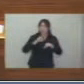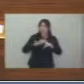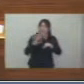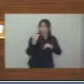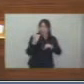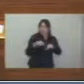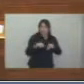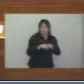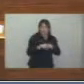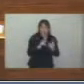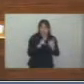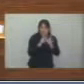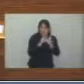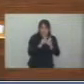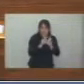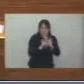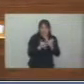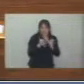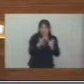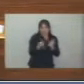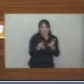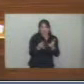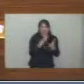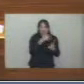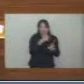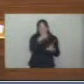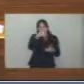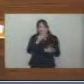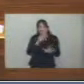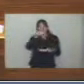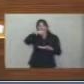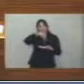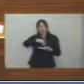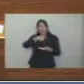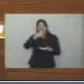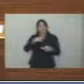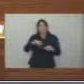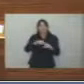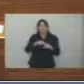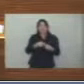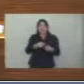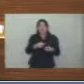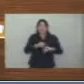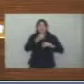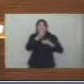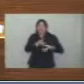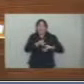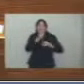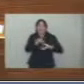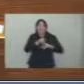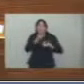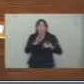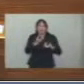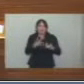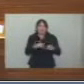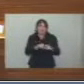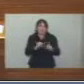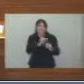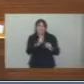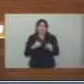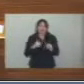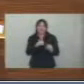absolutamente reprobable que ustedes bajen aquí a darle lecciones a nadie de nada. De nada. Pero es mucho más reprobable encima